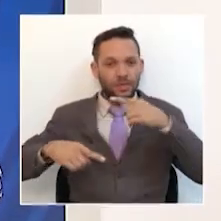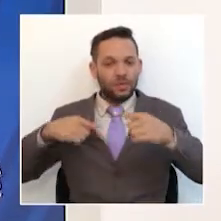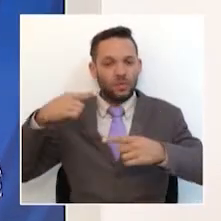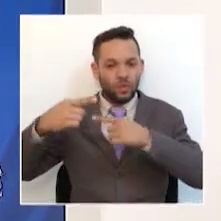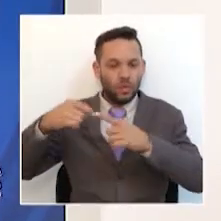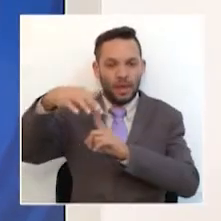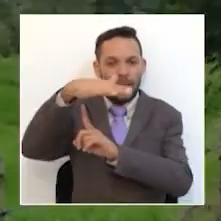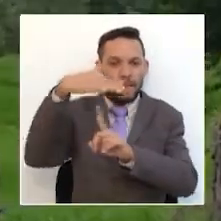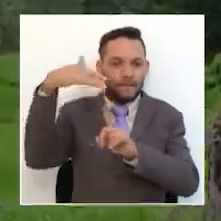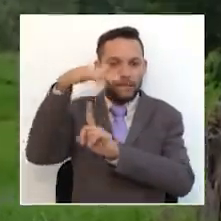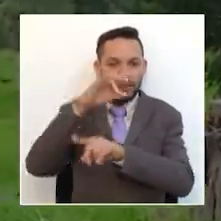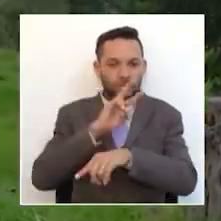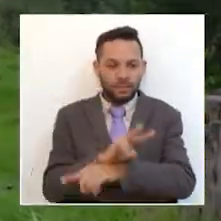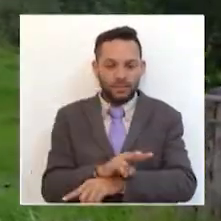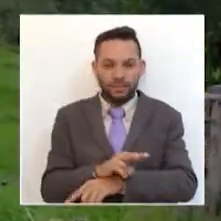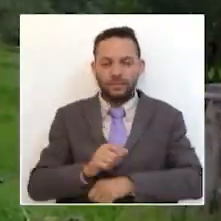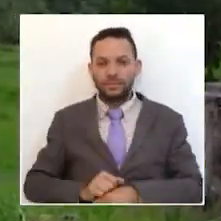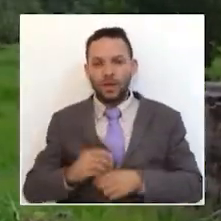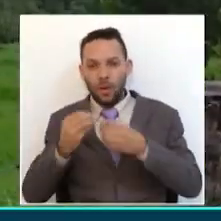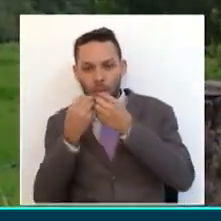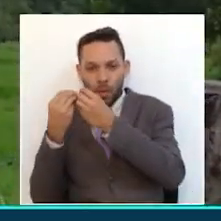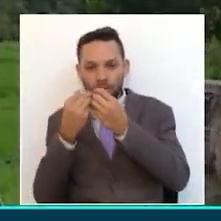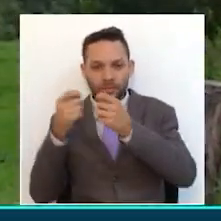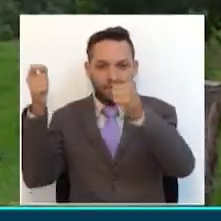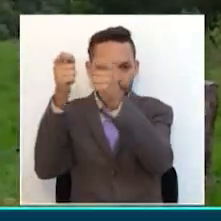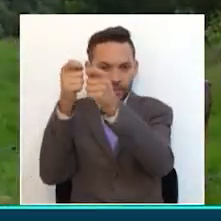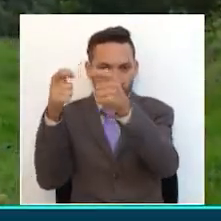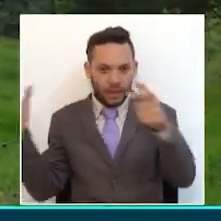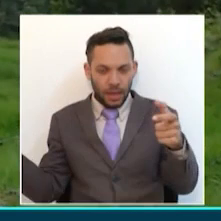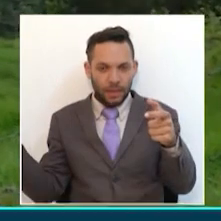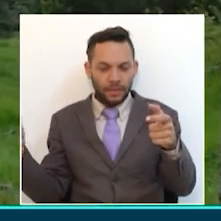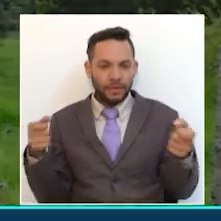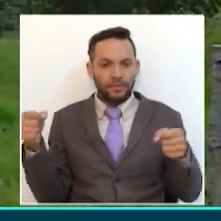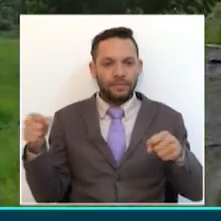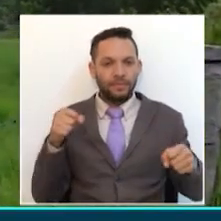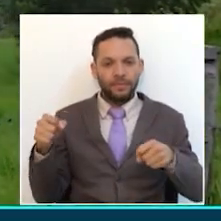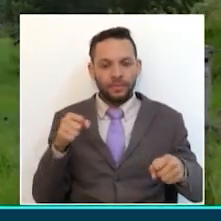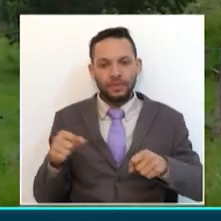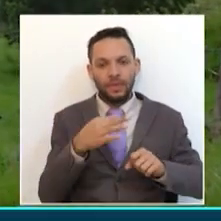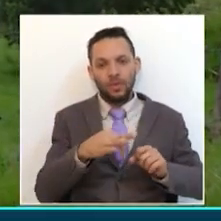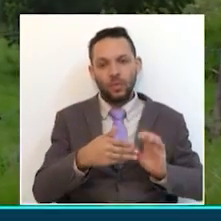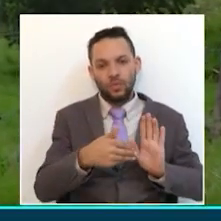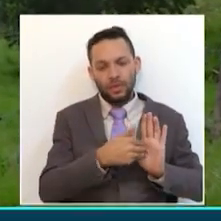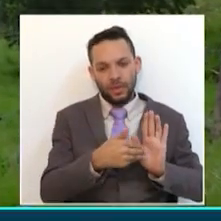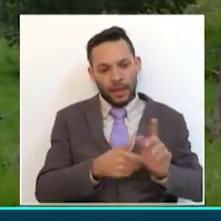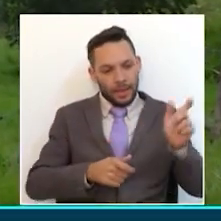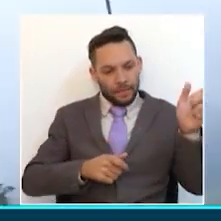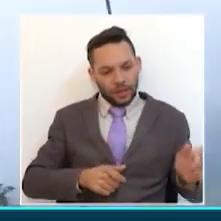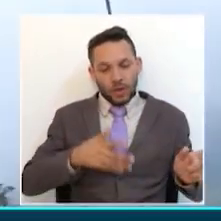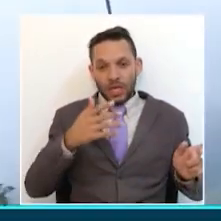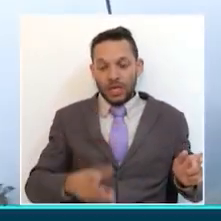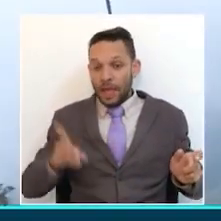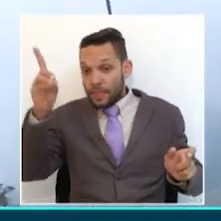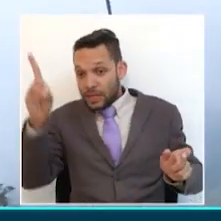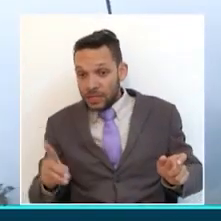municipio. El fallo del Consejo de Estado negó la acción de tutela de la concejal Orfa Liliana Correa, que buscaba apelar la decisión